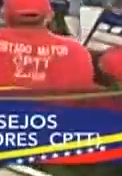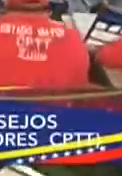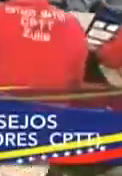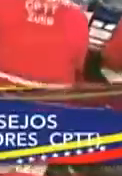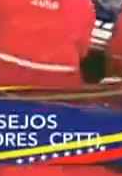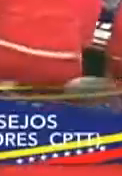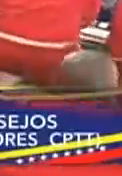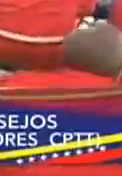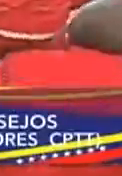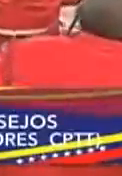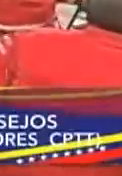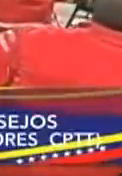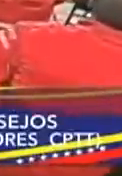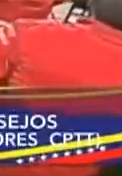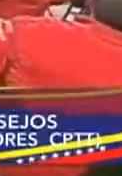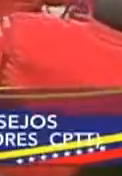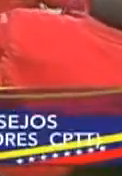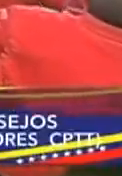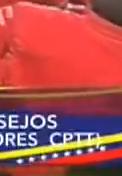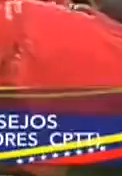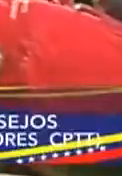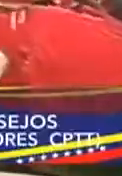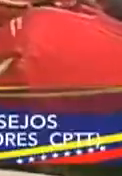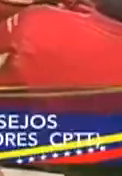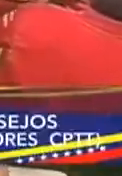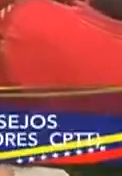¡La clase obrera unida!